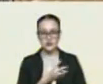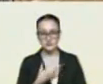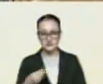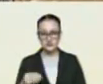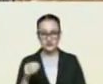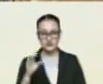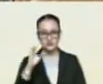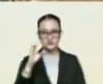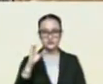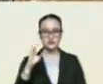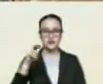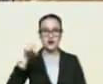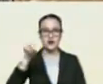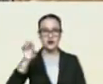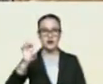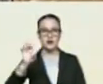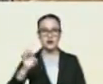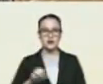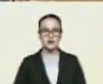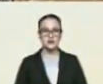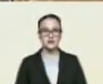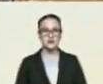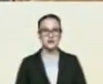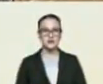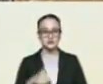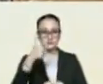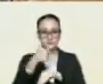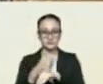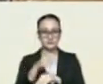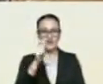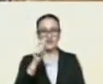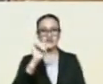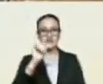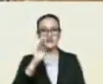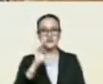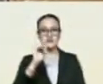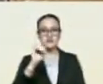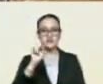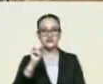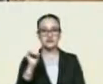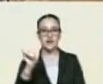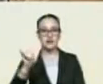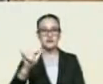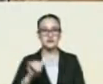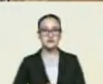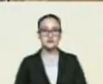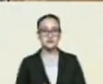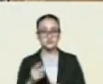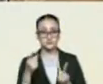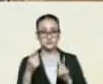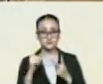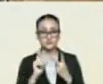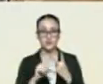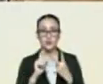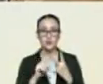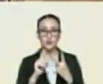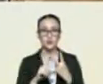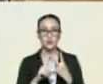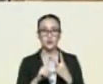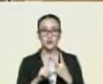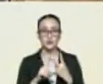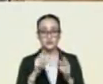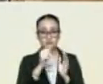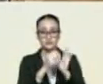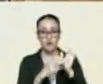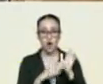del Consejo Nacional Electoral, la rectora Tibisay Lucena. Y segundo, el decreto constituyente